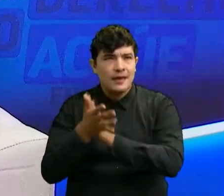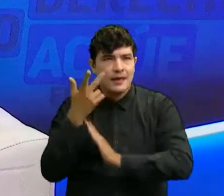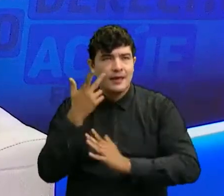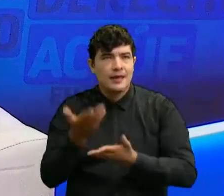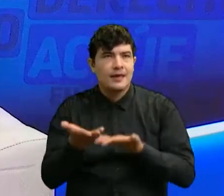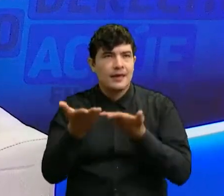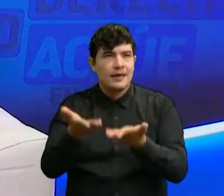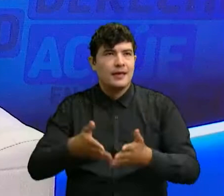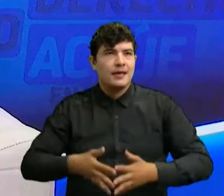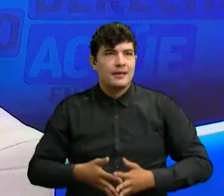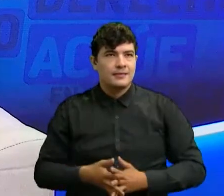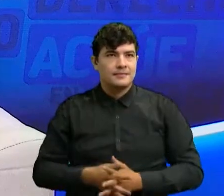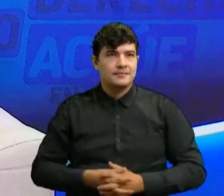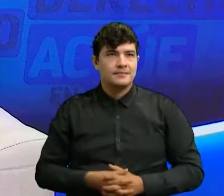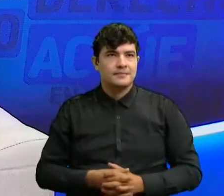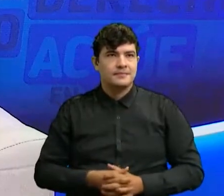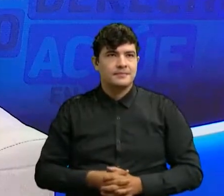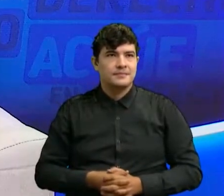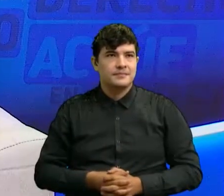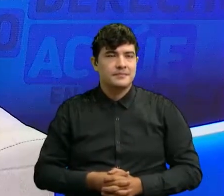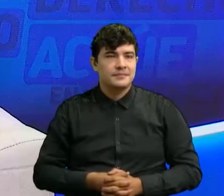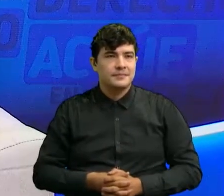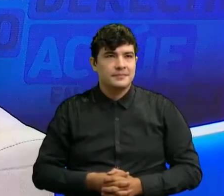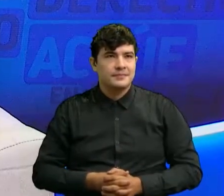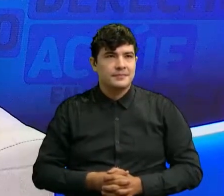jurídicos, recurso de reposición.